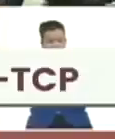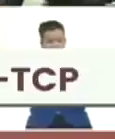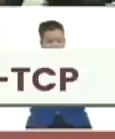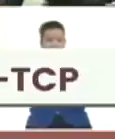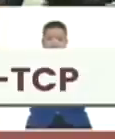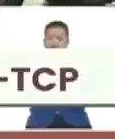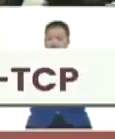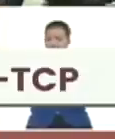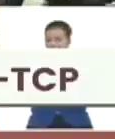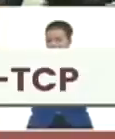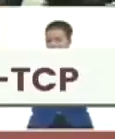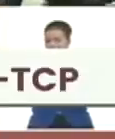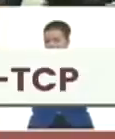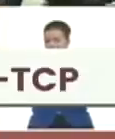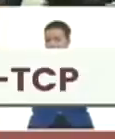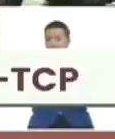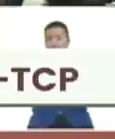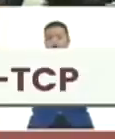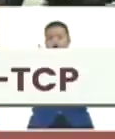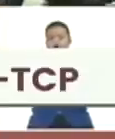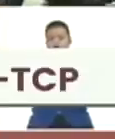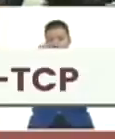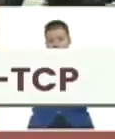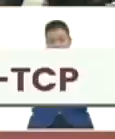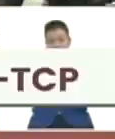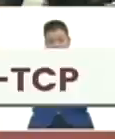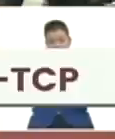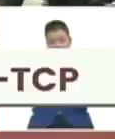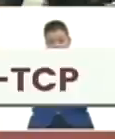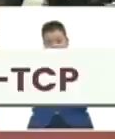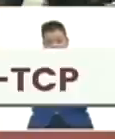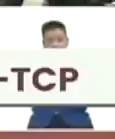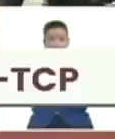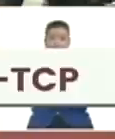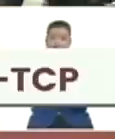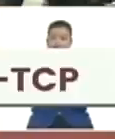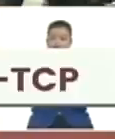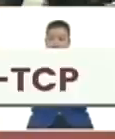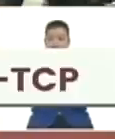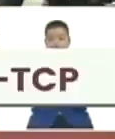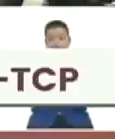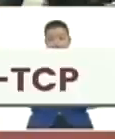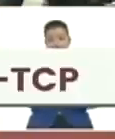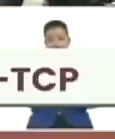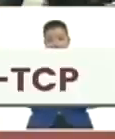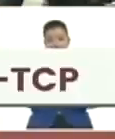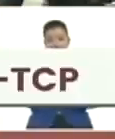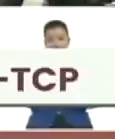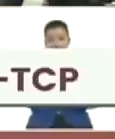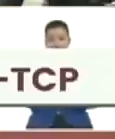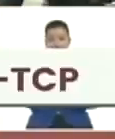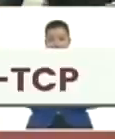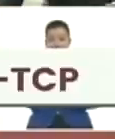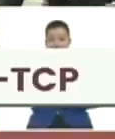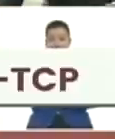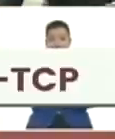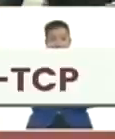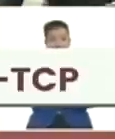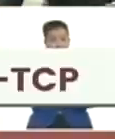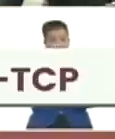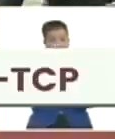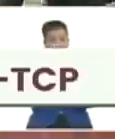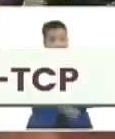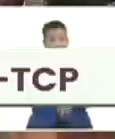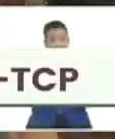con el proyecto emancipador y de justicia social que demandan nuestros pueblos. Finalmente, resaltar el